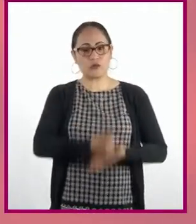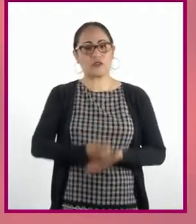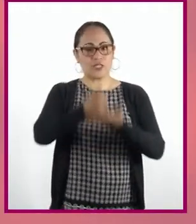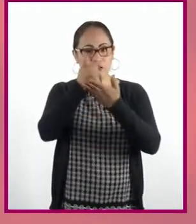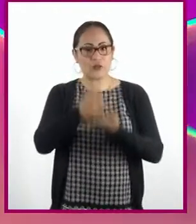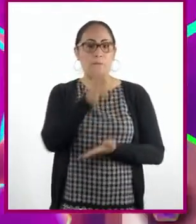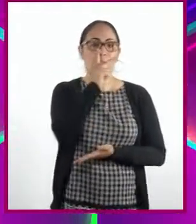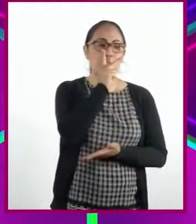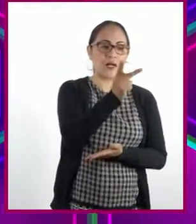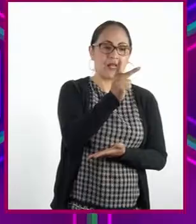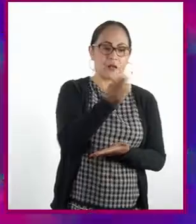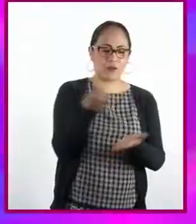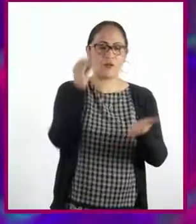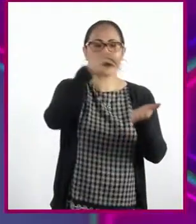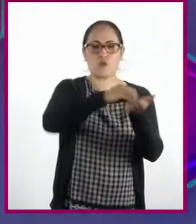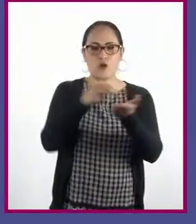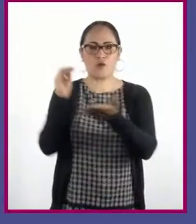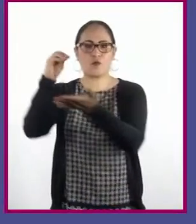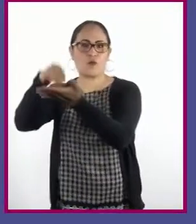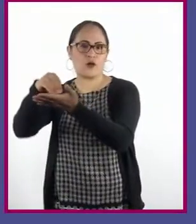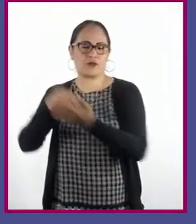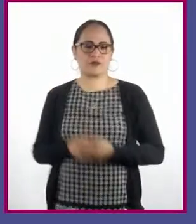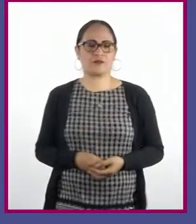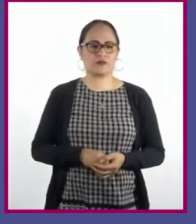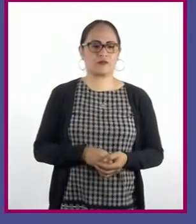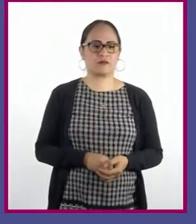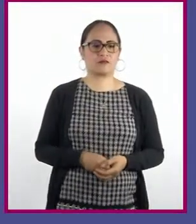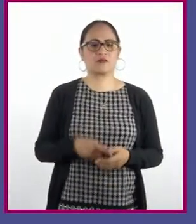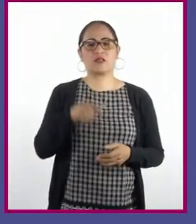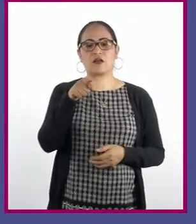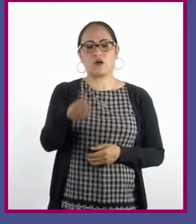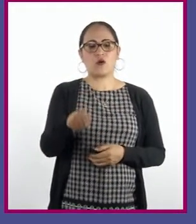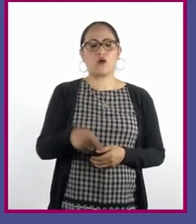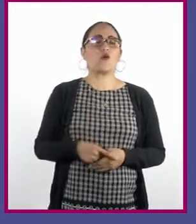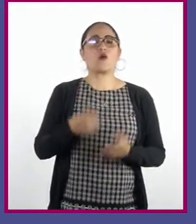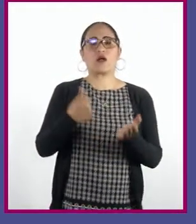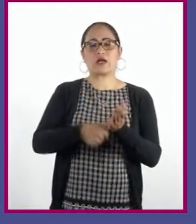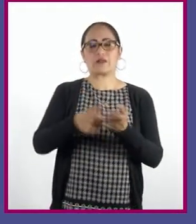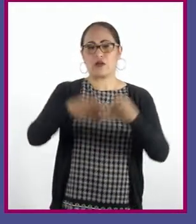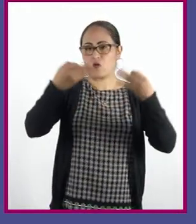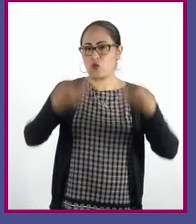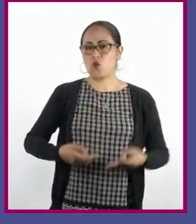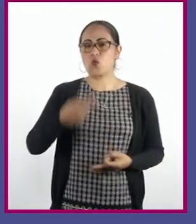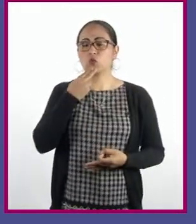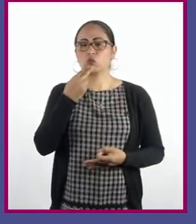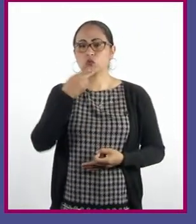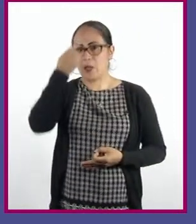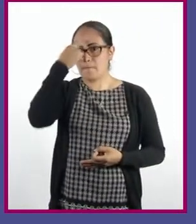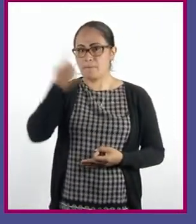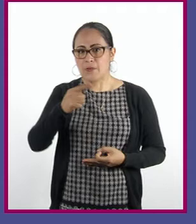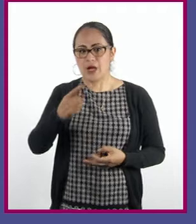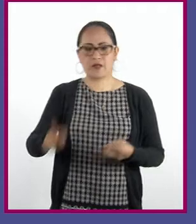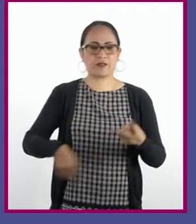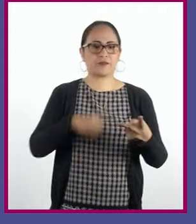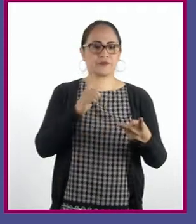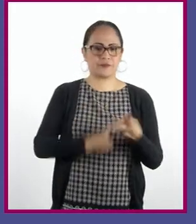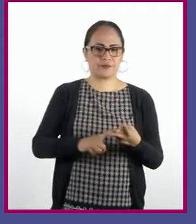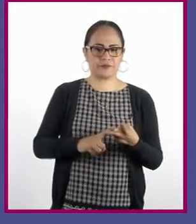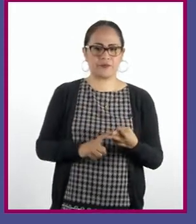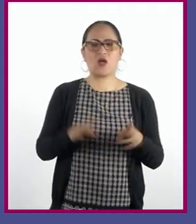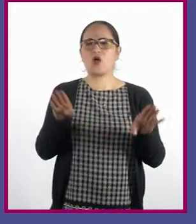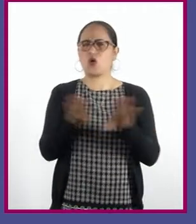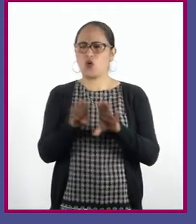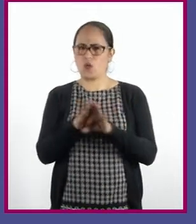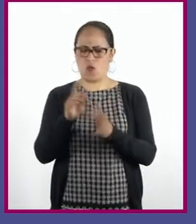siguientes frases. Una carta formal se utiliza para... El lenguaje de una carta formal debe